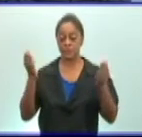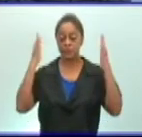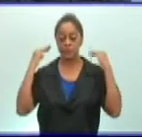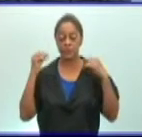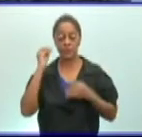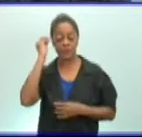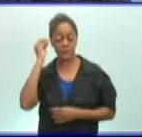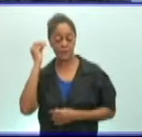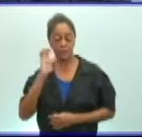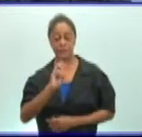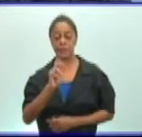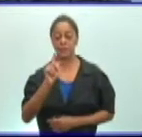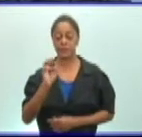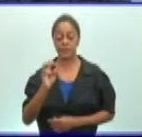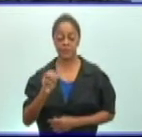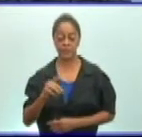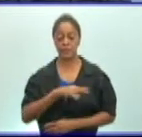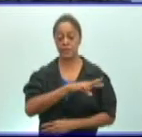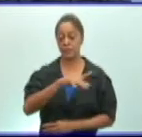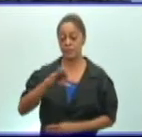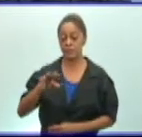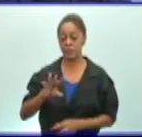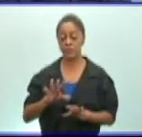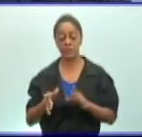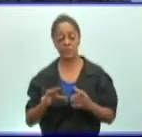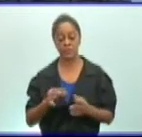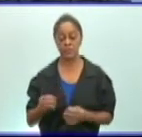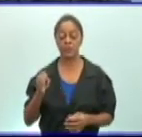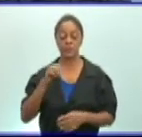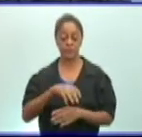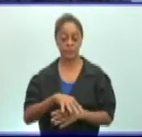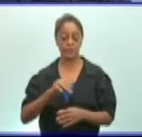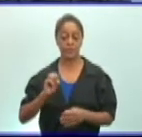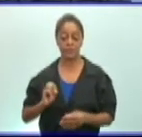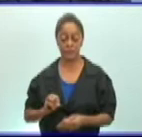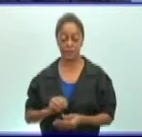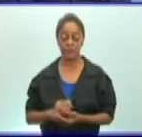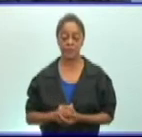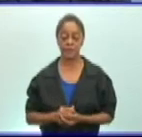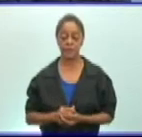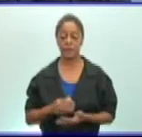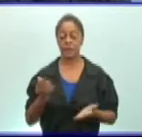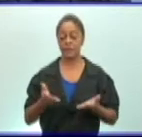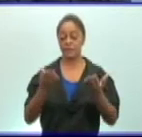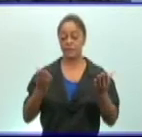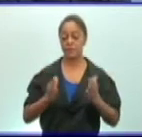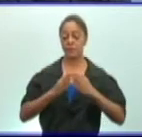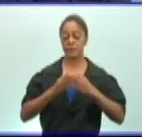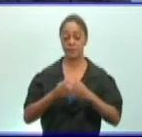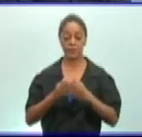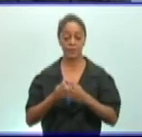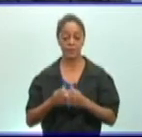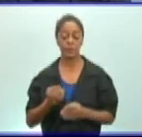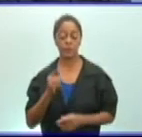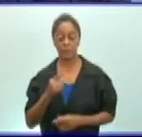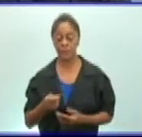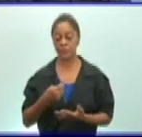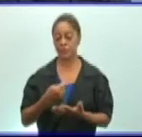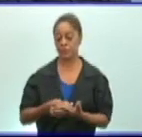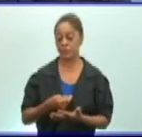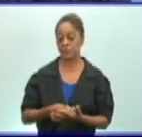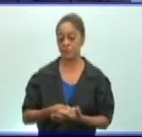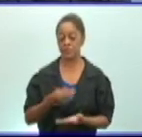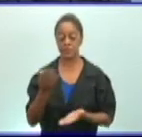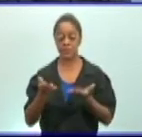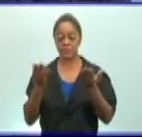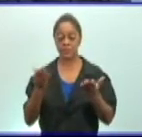pensemos en Grecia, si hay costas irregulares con entrantes y salientes, el desarrollo de la navegación, por tanto el comercio que se va a desarrollar